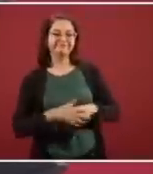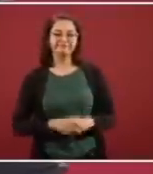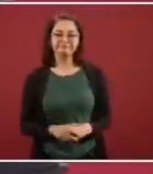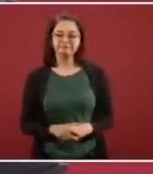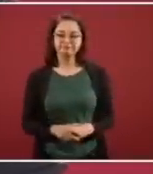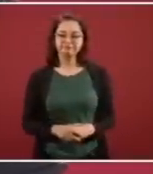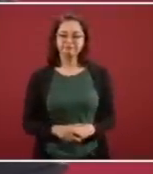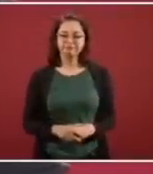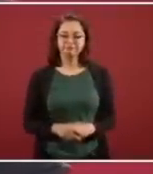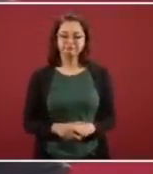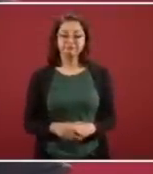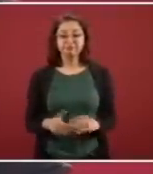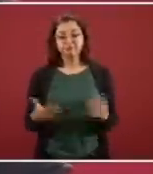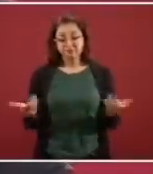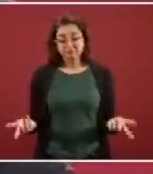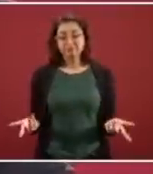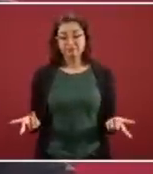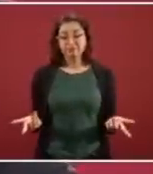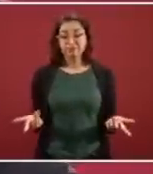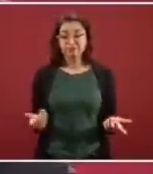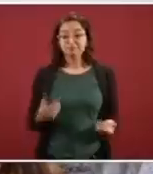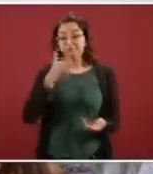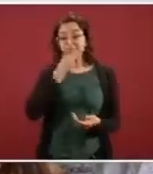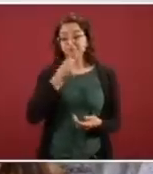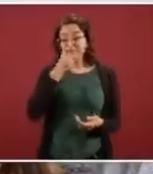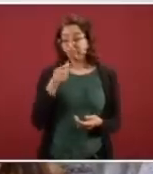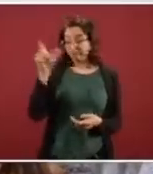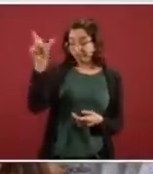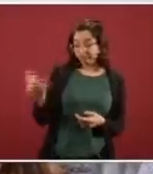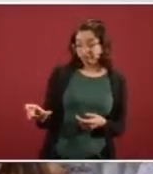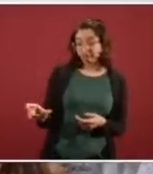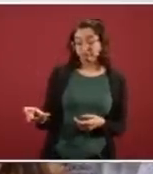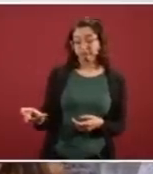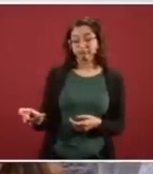Entonces, sí estamos hablando de